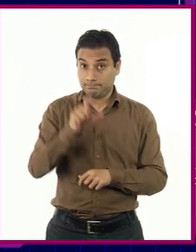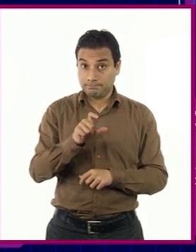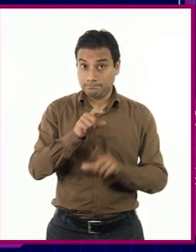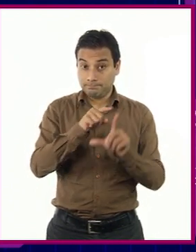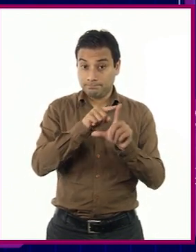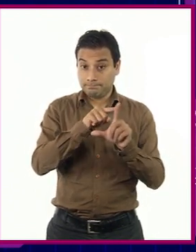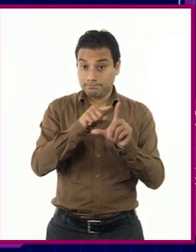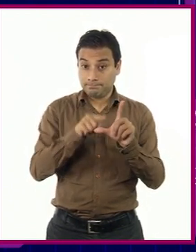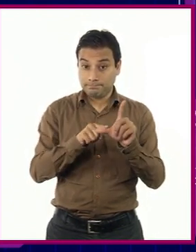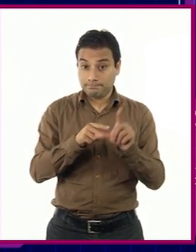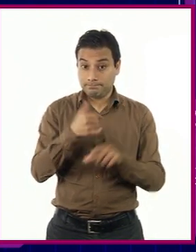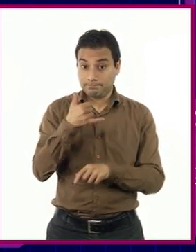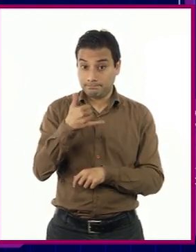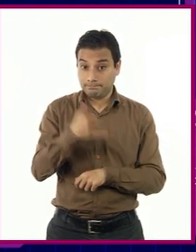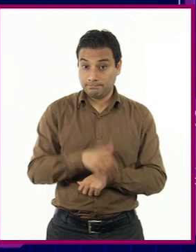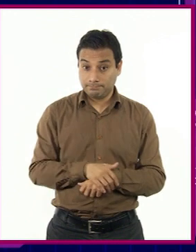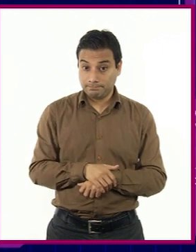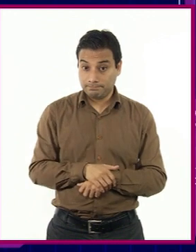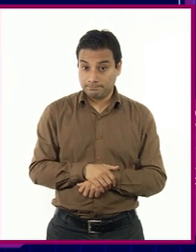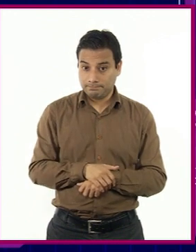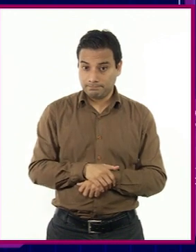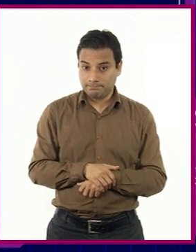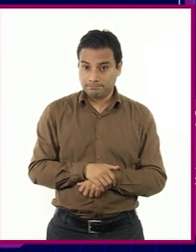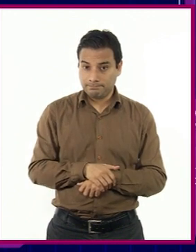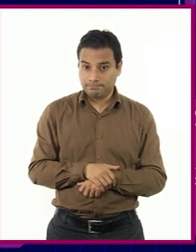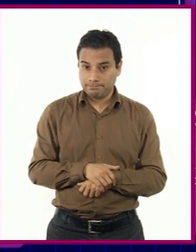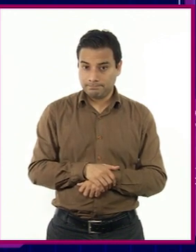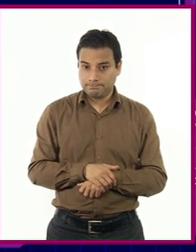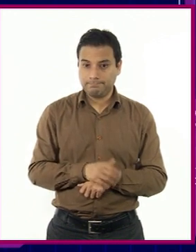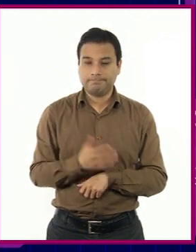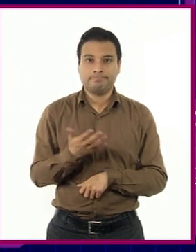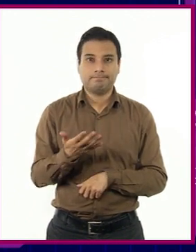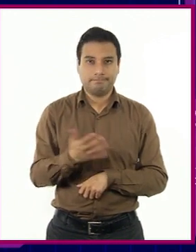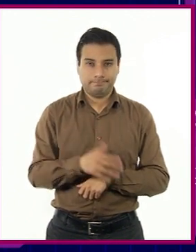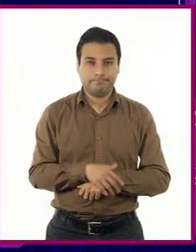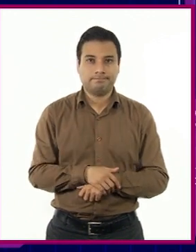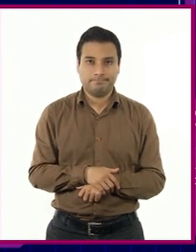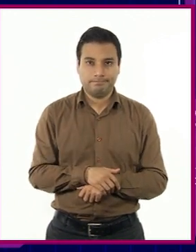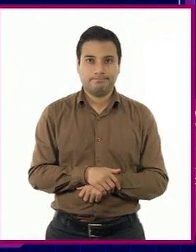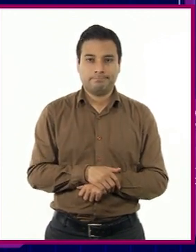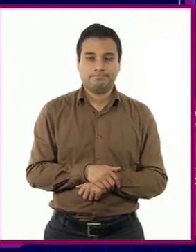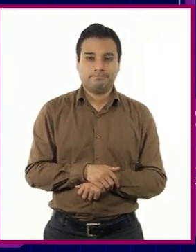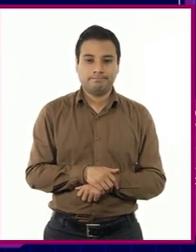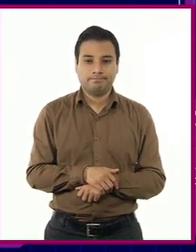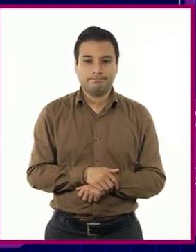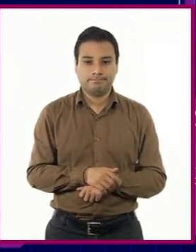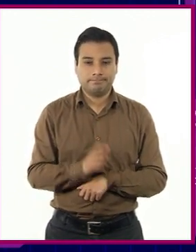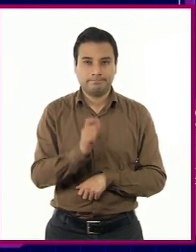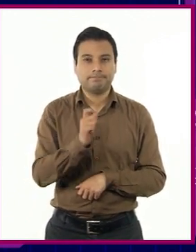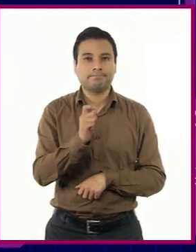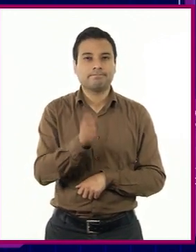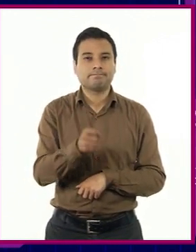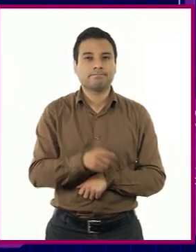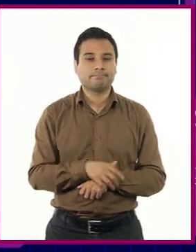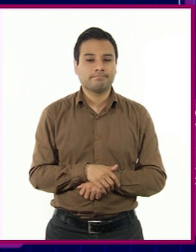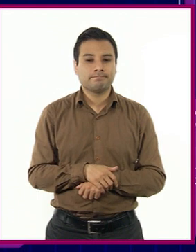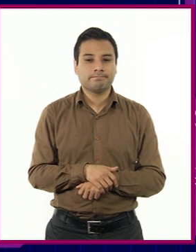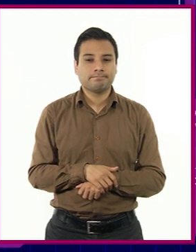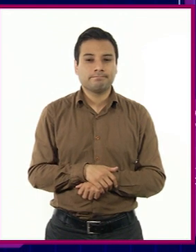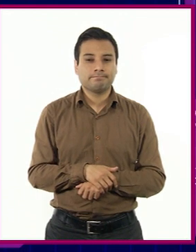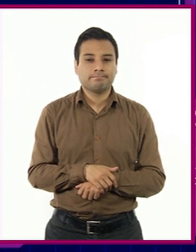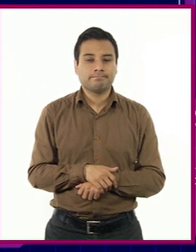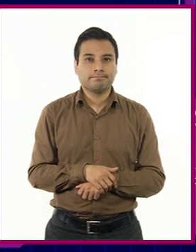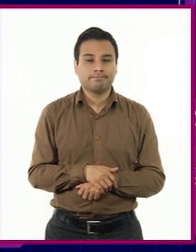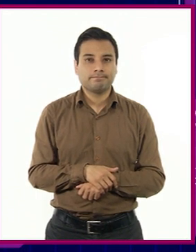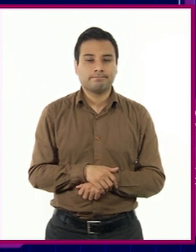ángulo Y, y sabemos que el ángulo X es igual al ángulo Z, entonces